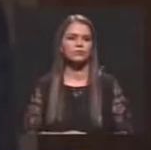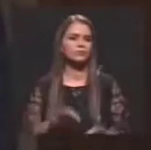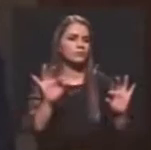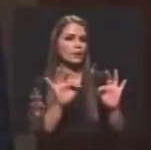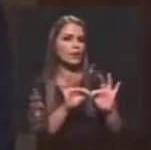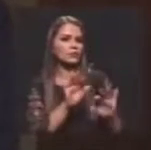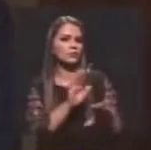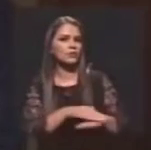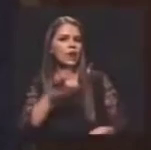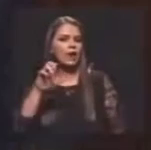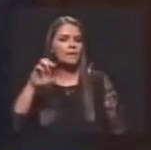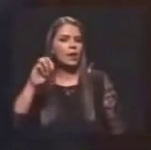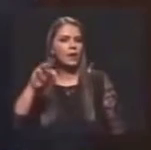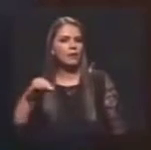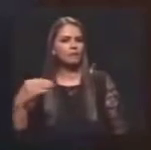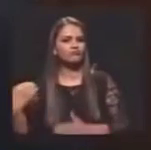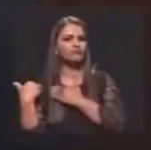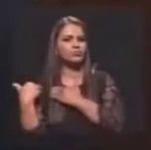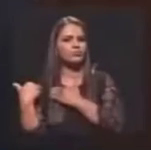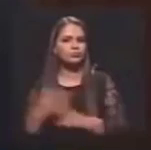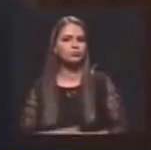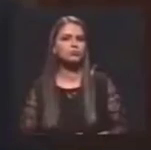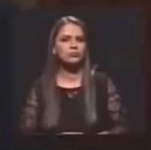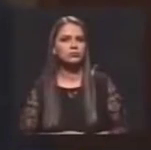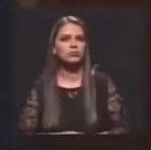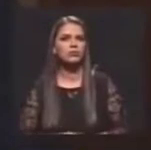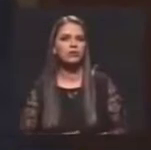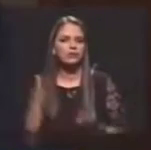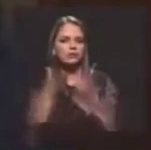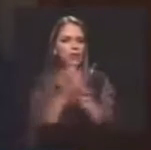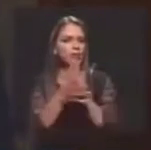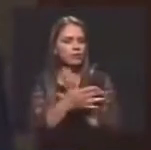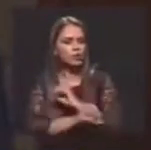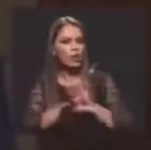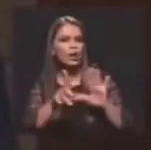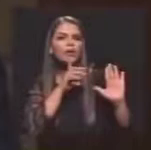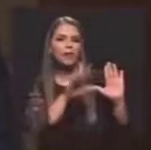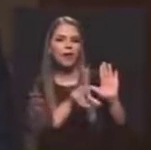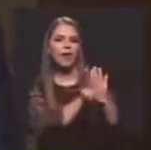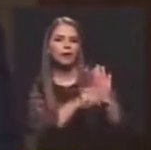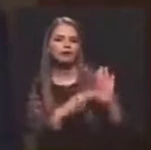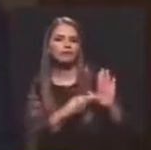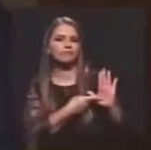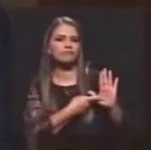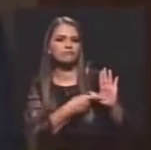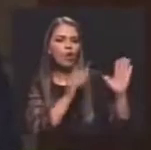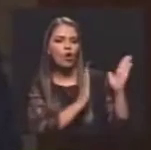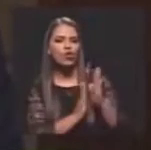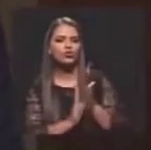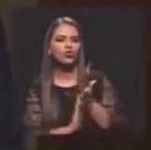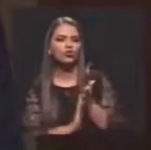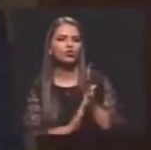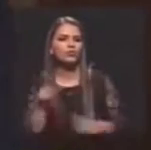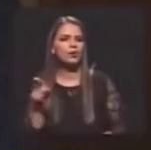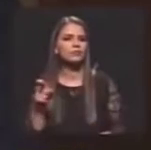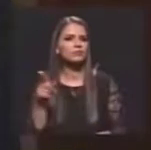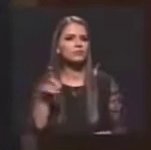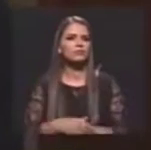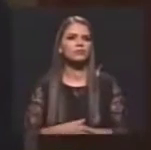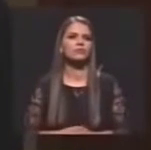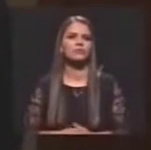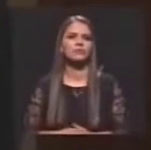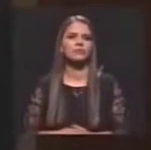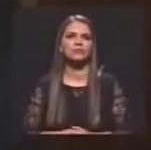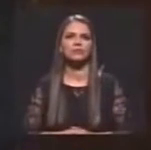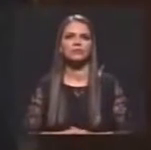tenía la obligación legal no lo digo yo lo dice la ley de tener un plan de contingencia que